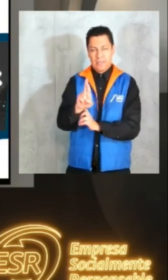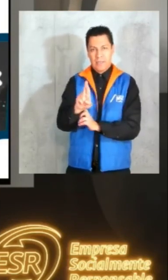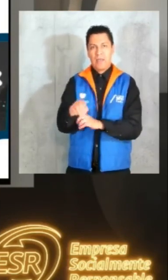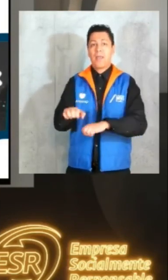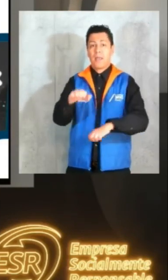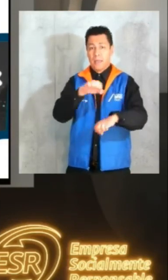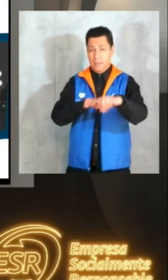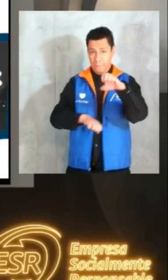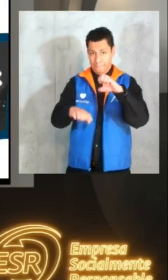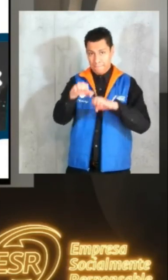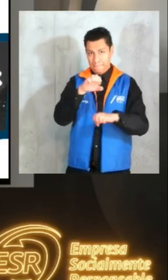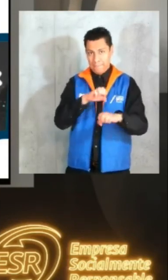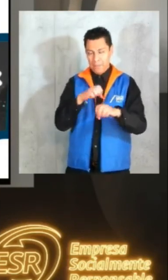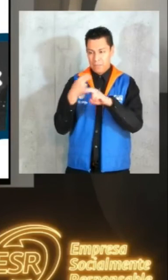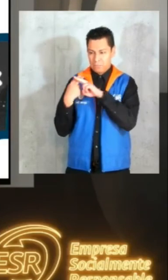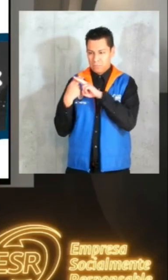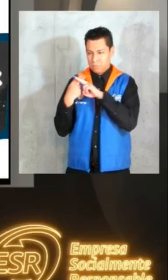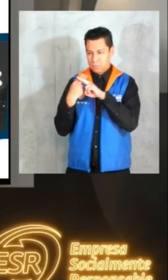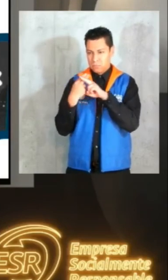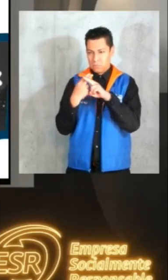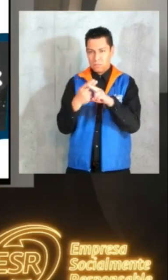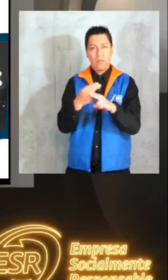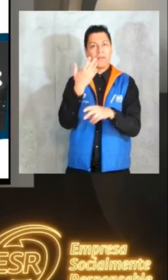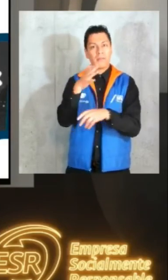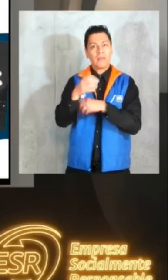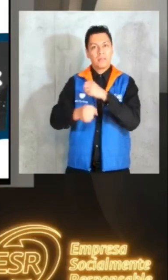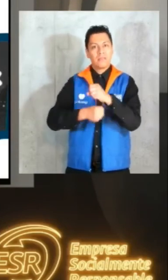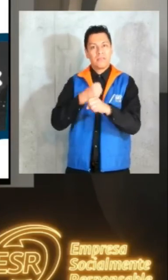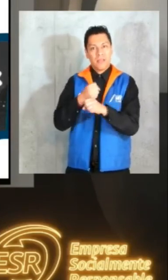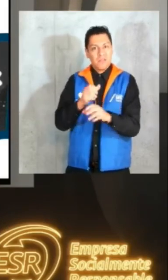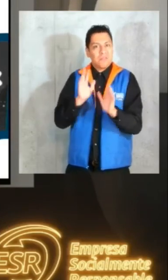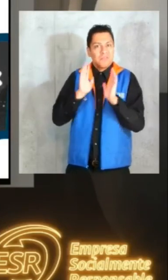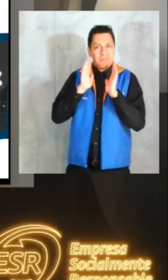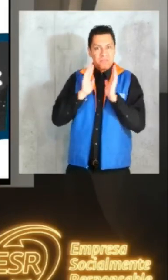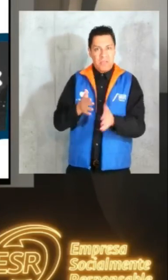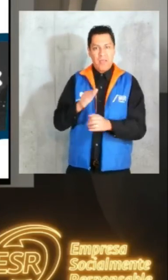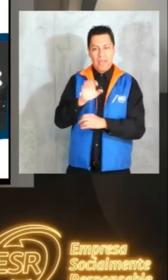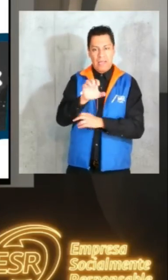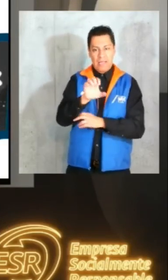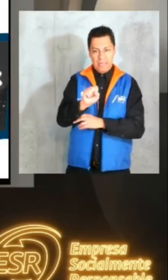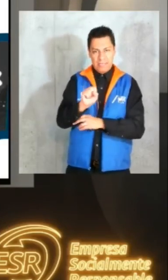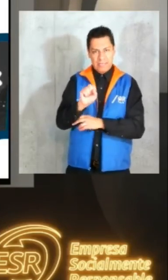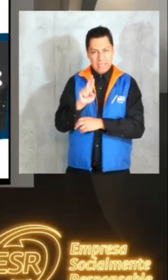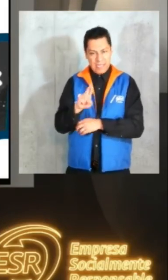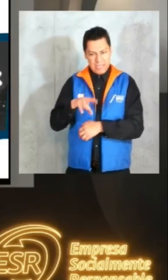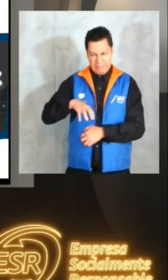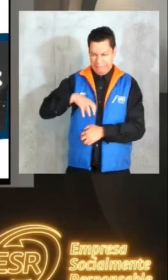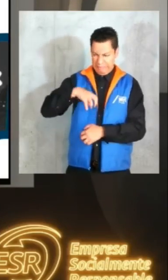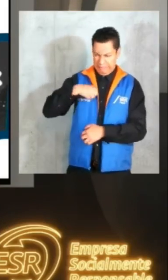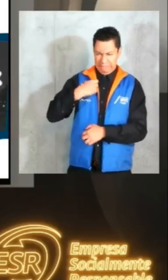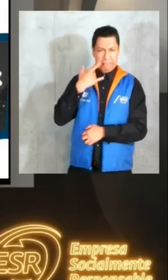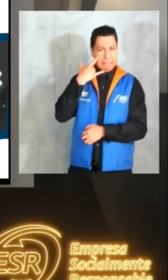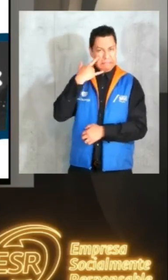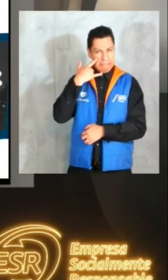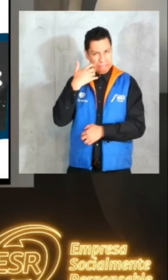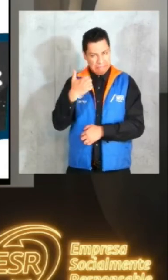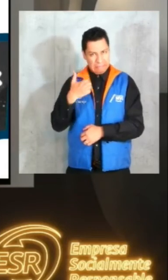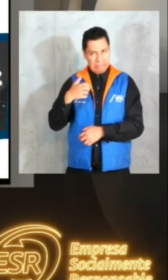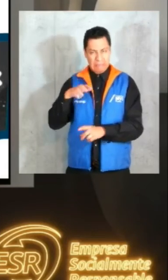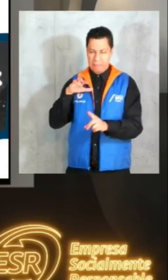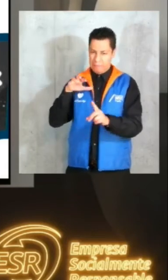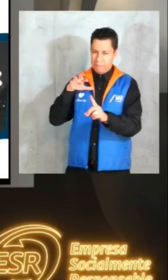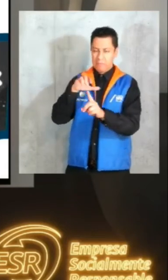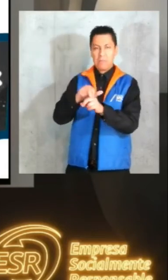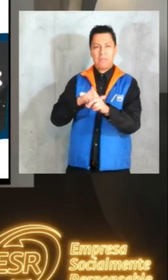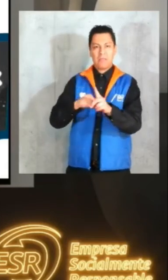empresas que por 10 años, que se dice fácil, pero créanme que 10 años es un gran trabajo, han logrado